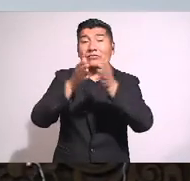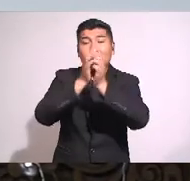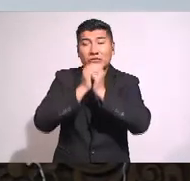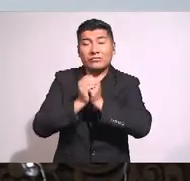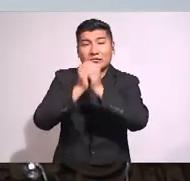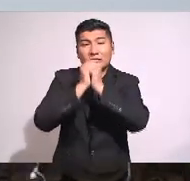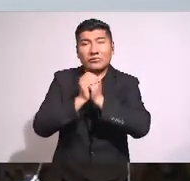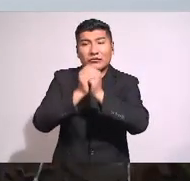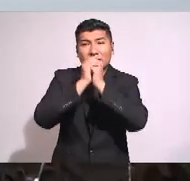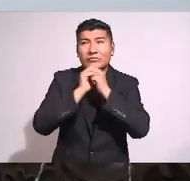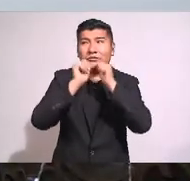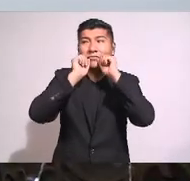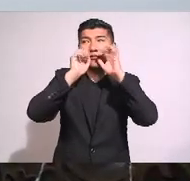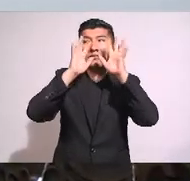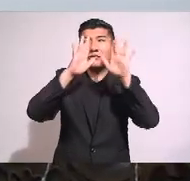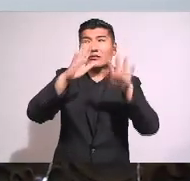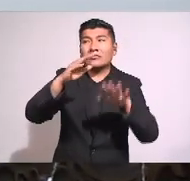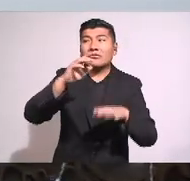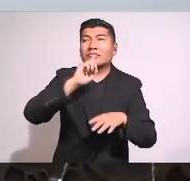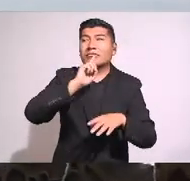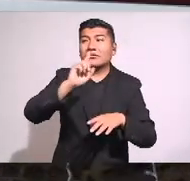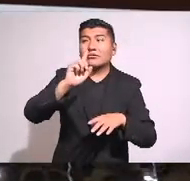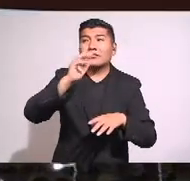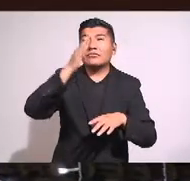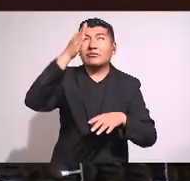juntos: bendito sea Dios.